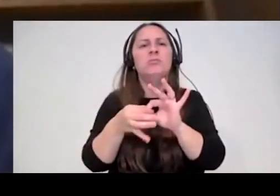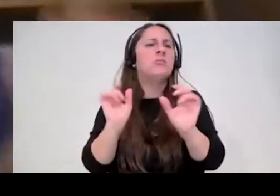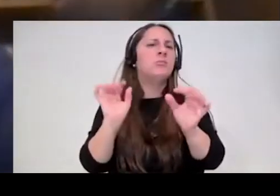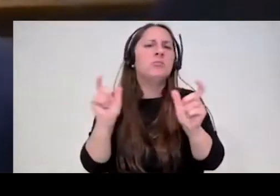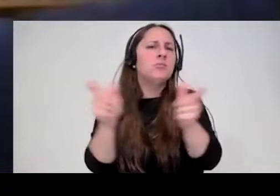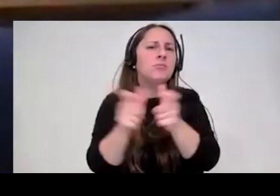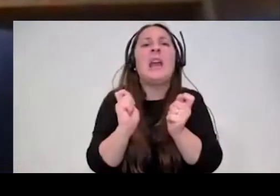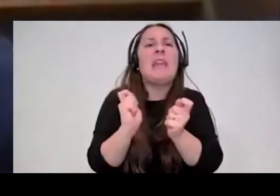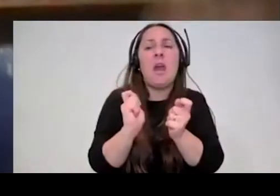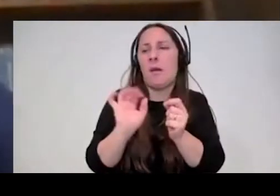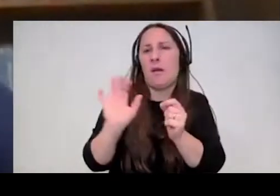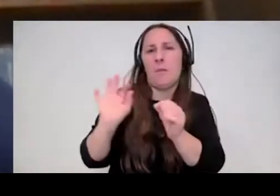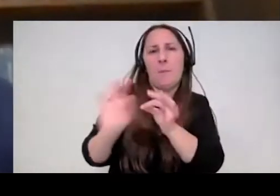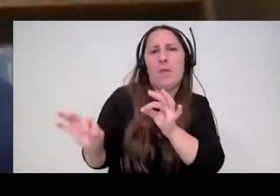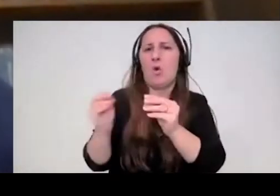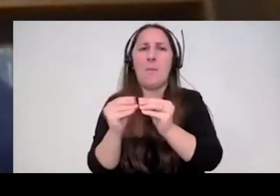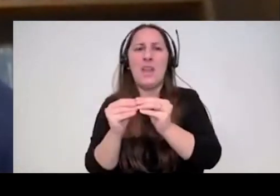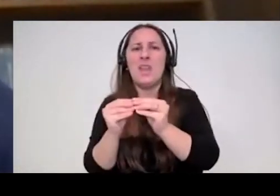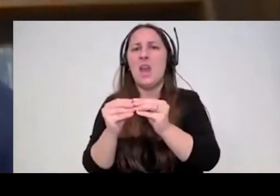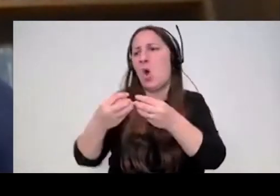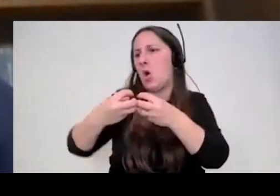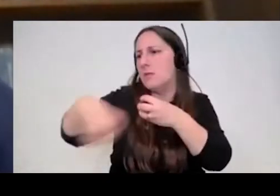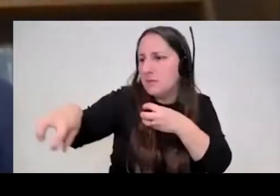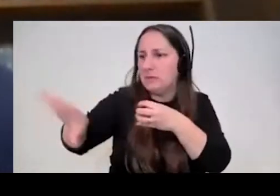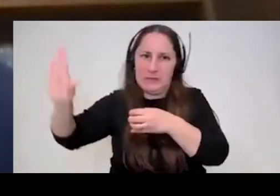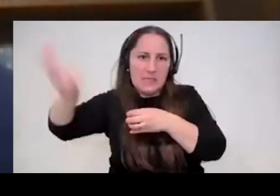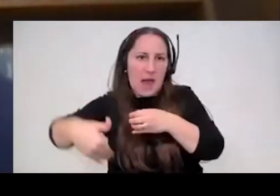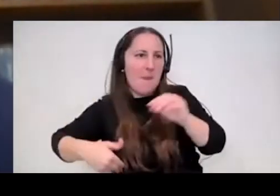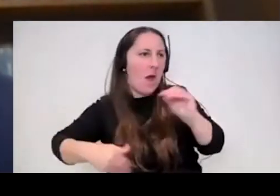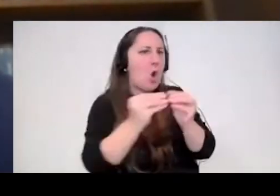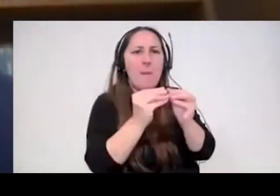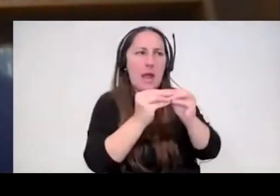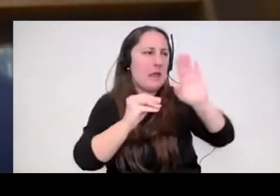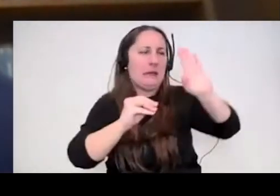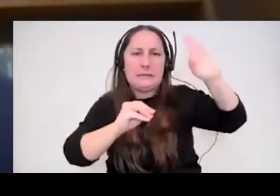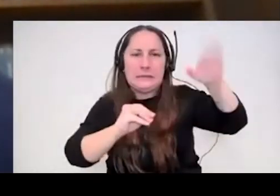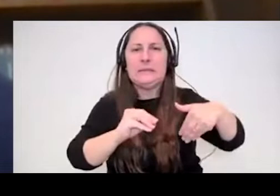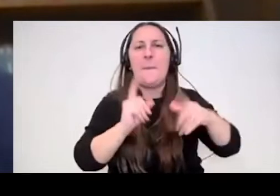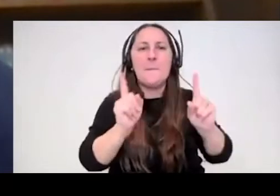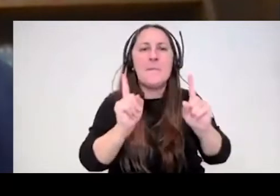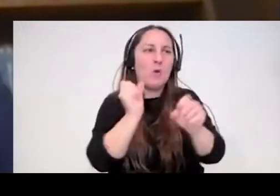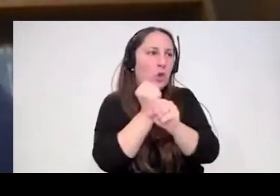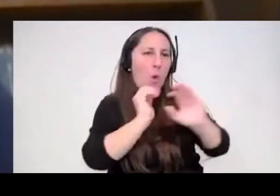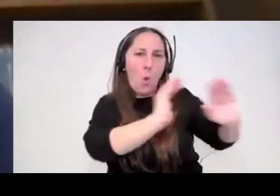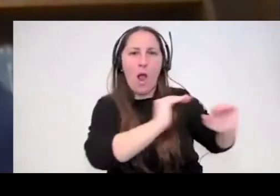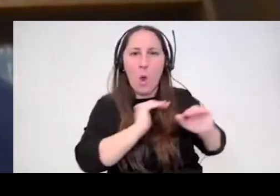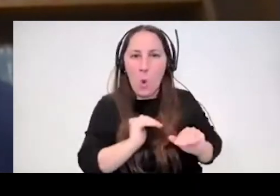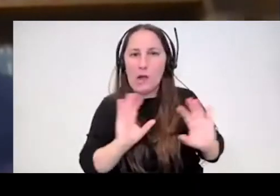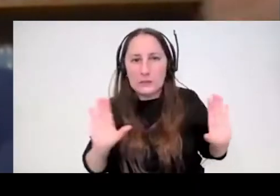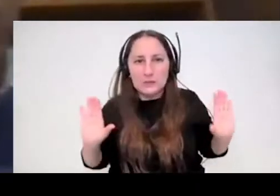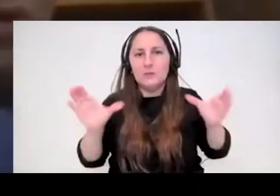más cerca, el compañero de la sección en la que trabajaba, o el que se dedicaba al mismo trabajo. Bueno, somos todos